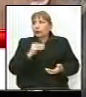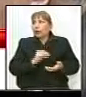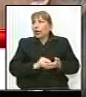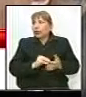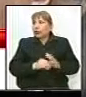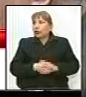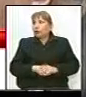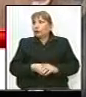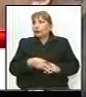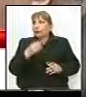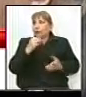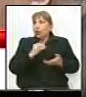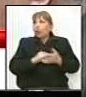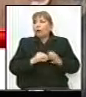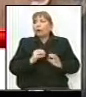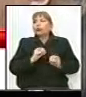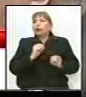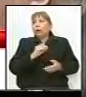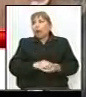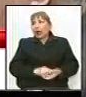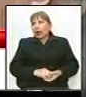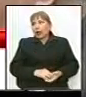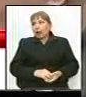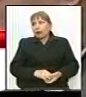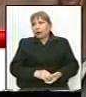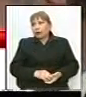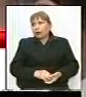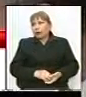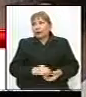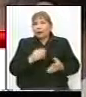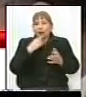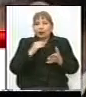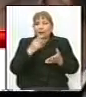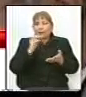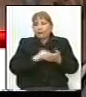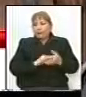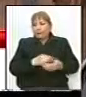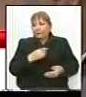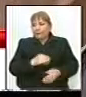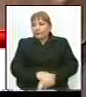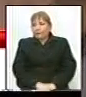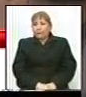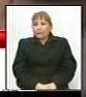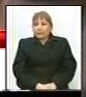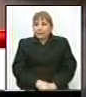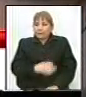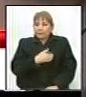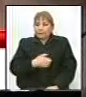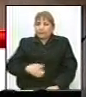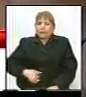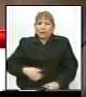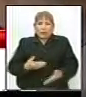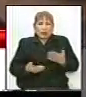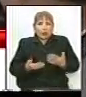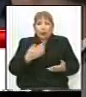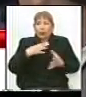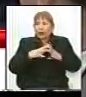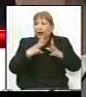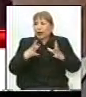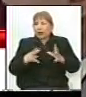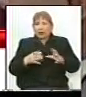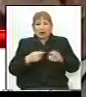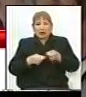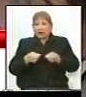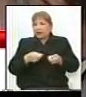omitir este pedido. Entonces, parece más bien, presidente, que hubiera acá un grado de